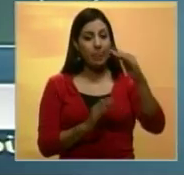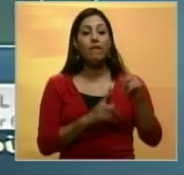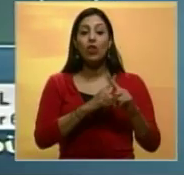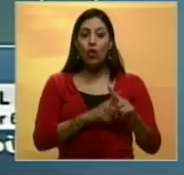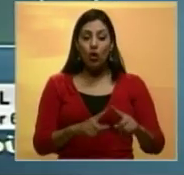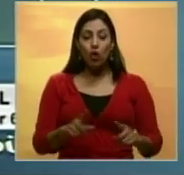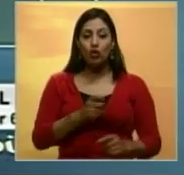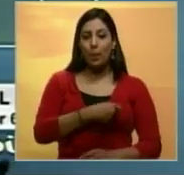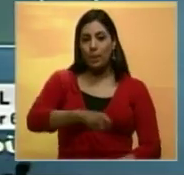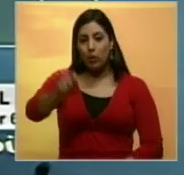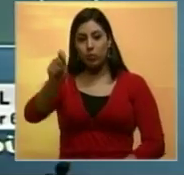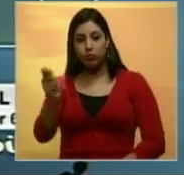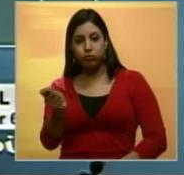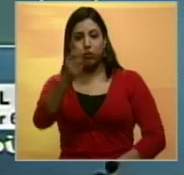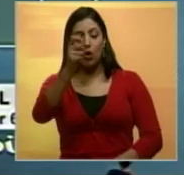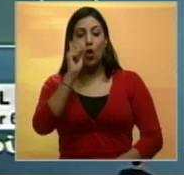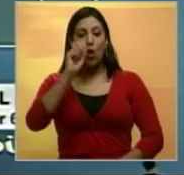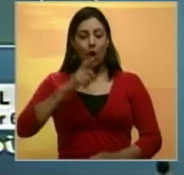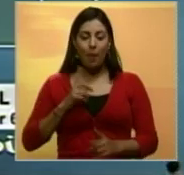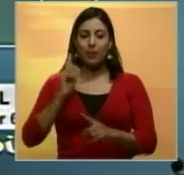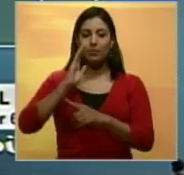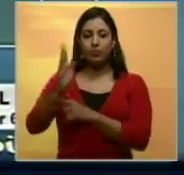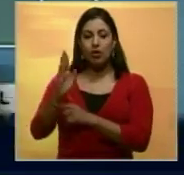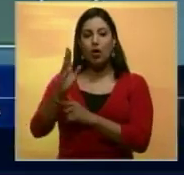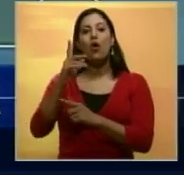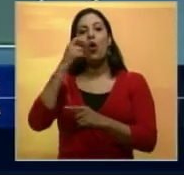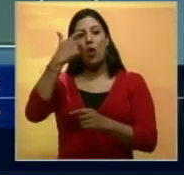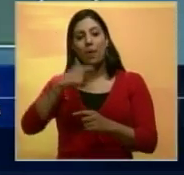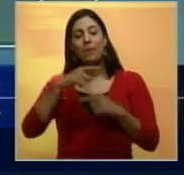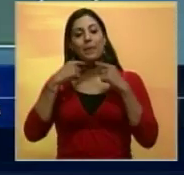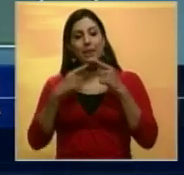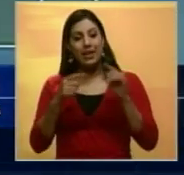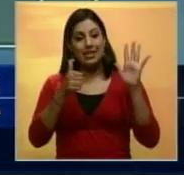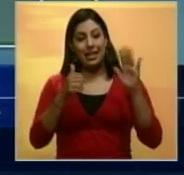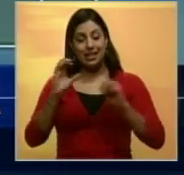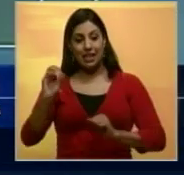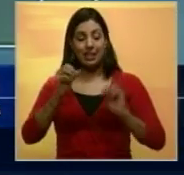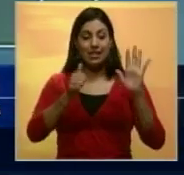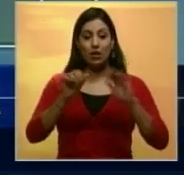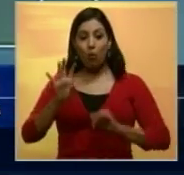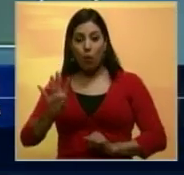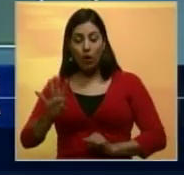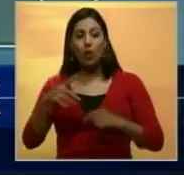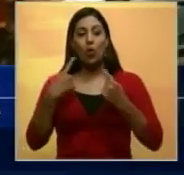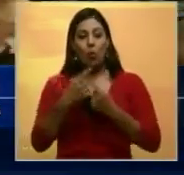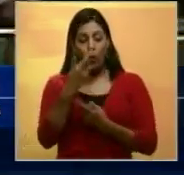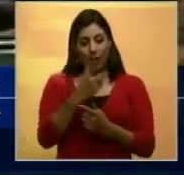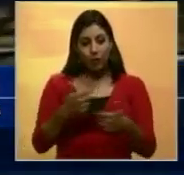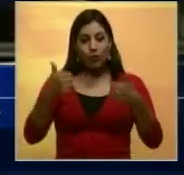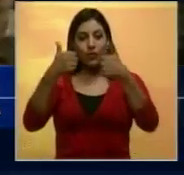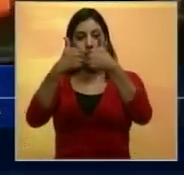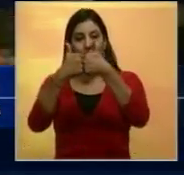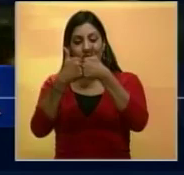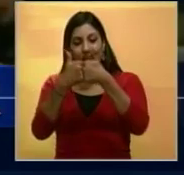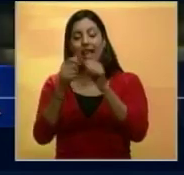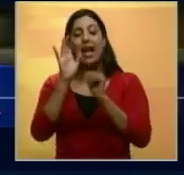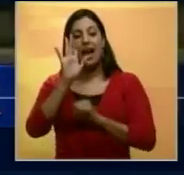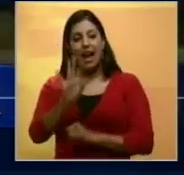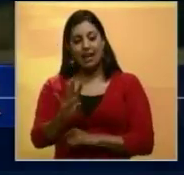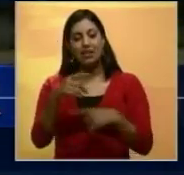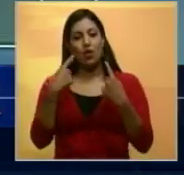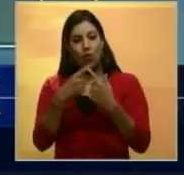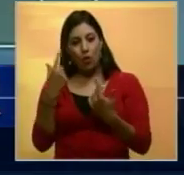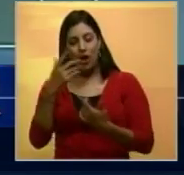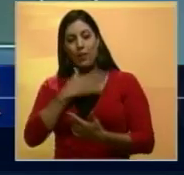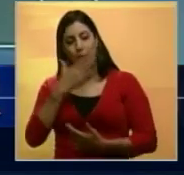Pasamos al tenis porque Rafael Nadal se impuso al checo Tomas Berdych 6-0 y 6-4 en los cuartos de final del torneo de exhibición Mubadala